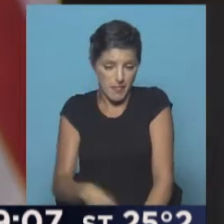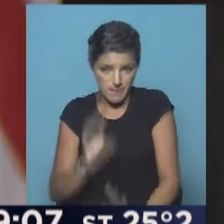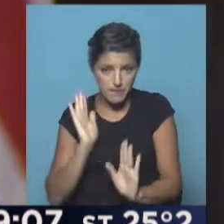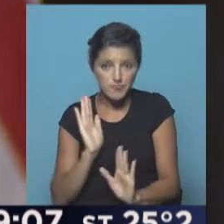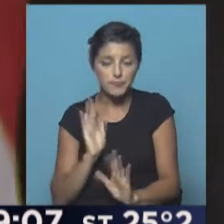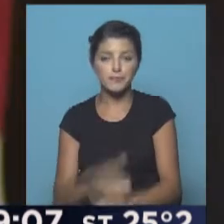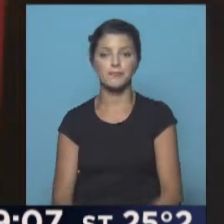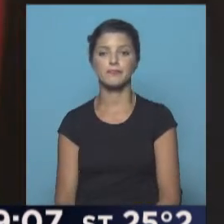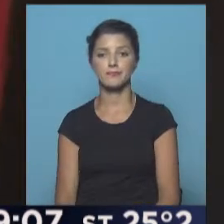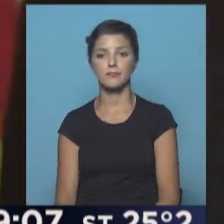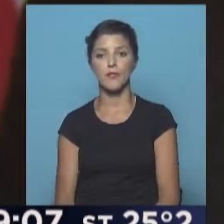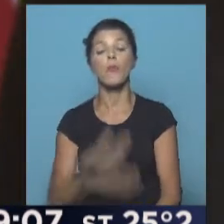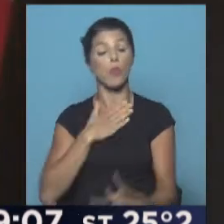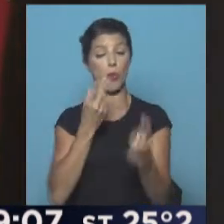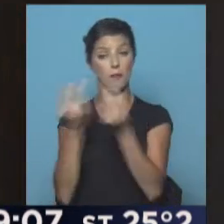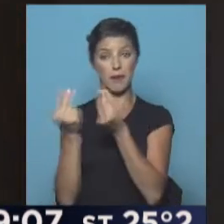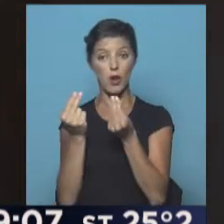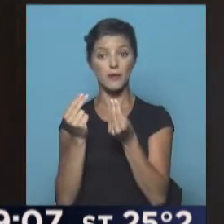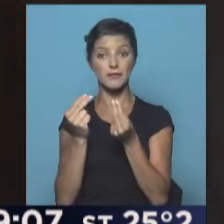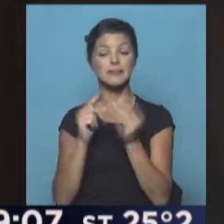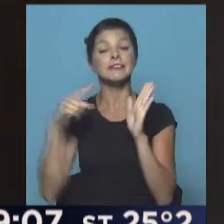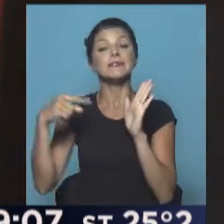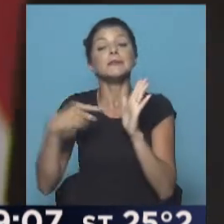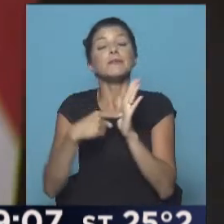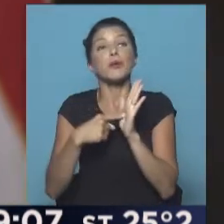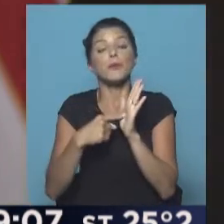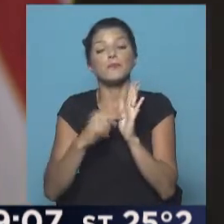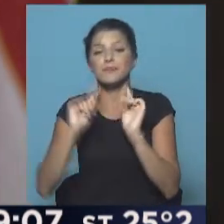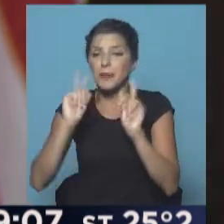elecciones por los valores que tenemos, pero yo siento